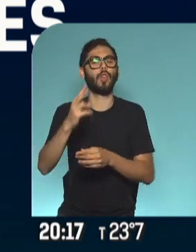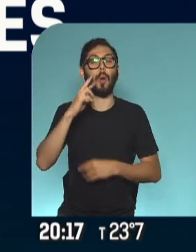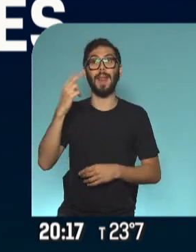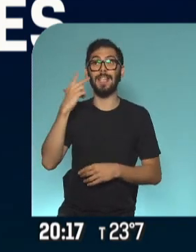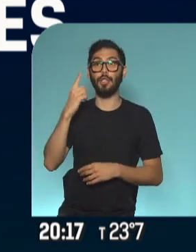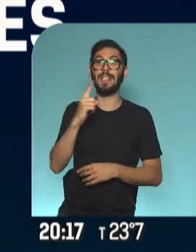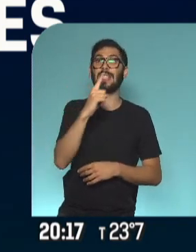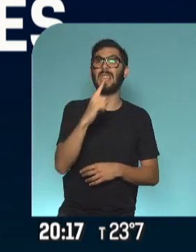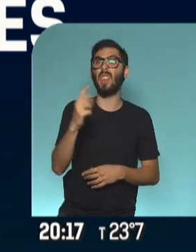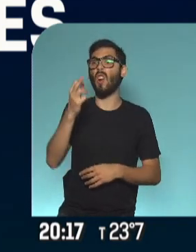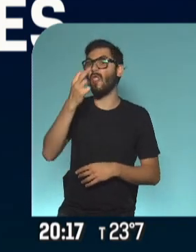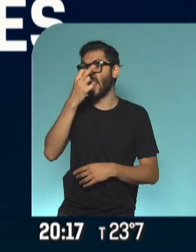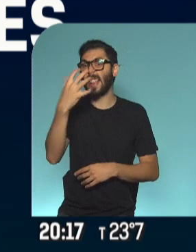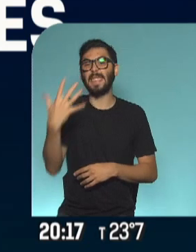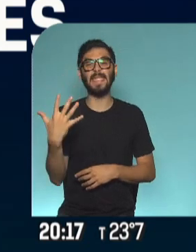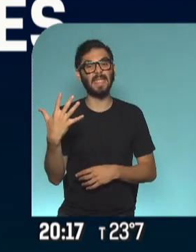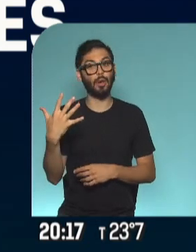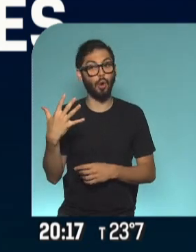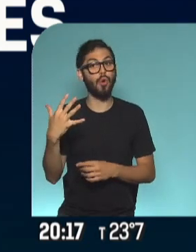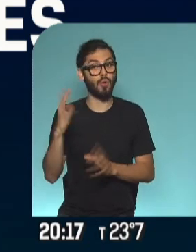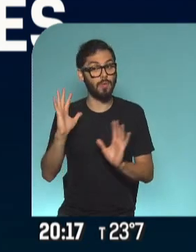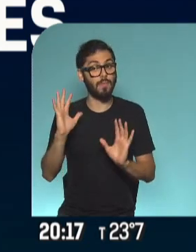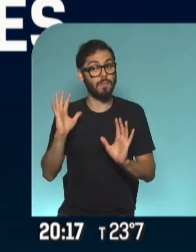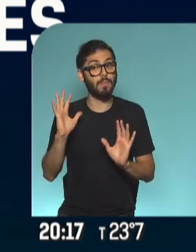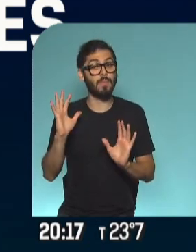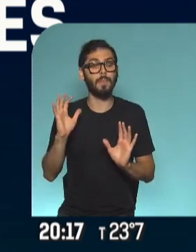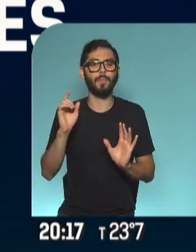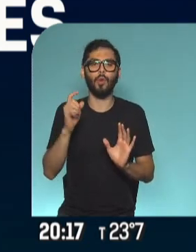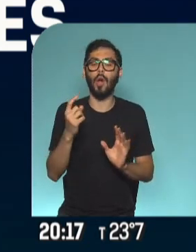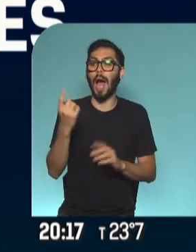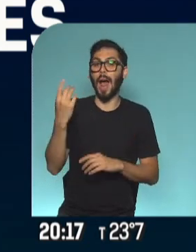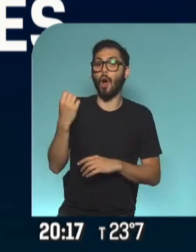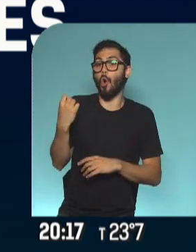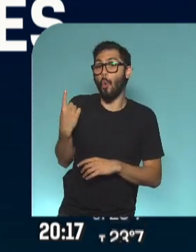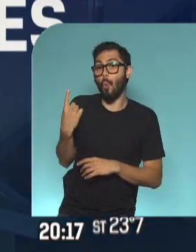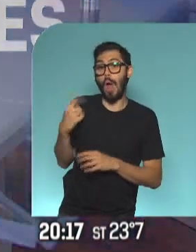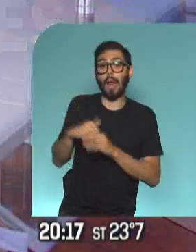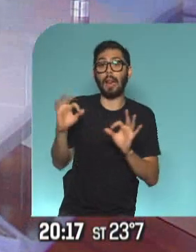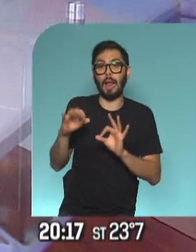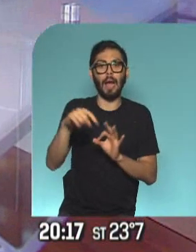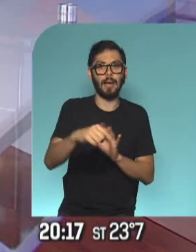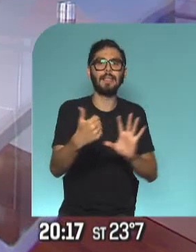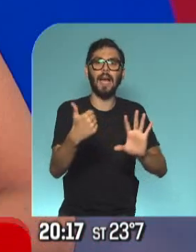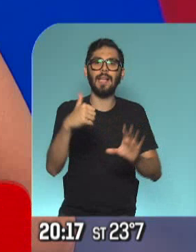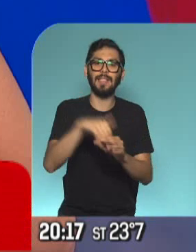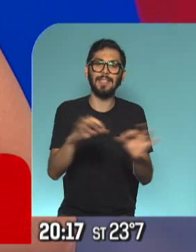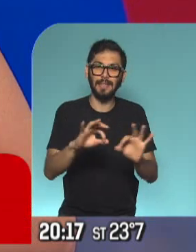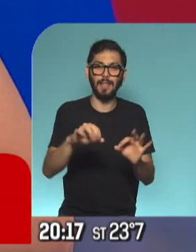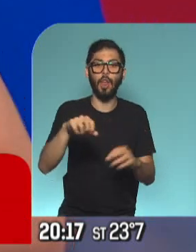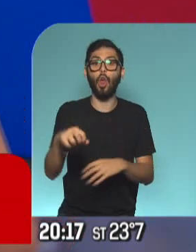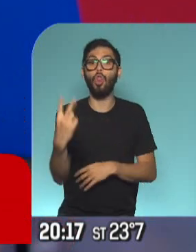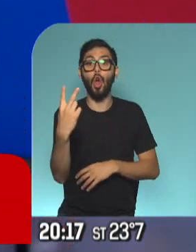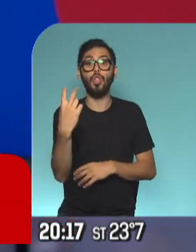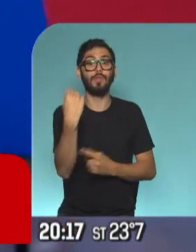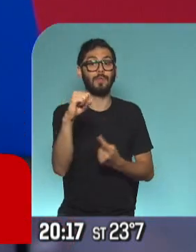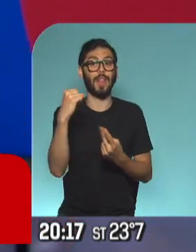sido 125 negativos y había habido una abstención. Bueno, acá tuvimos 6 abstenciones, 2 ausentes.